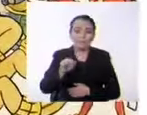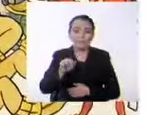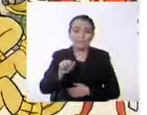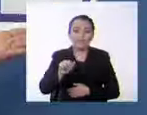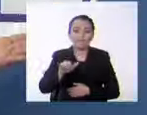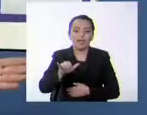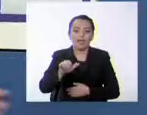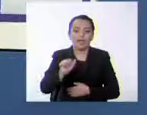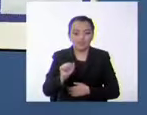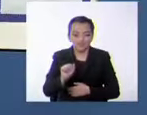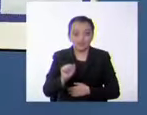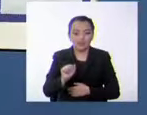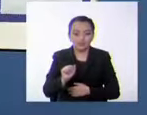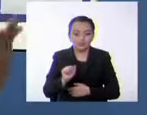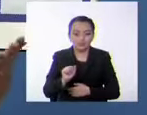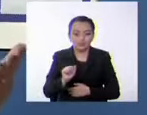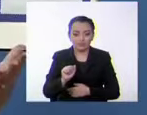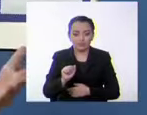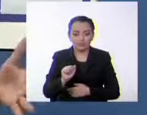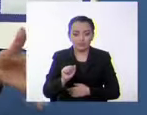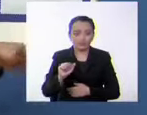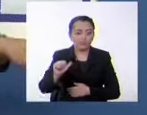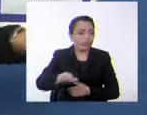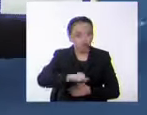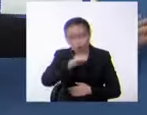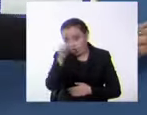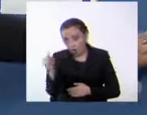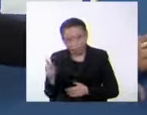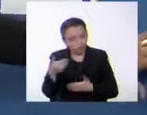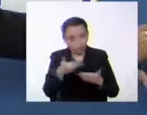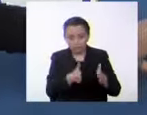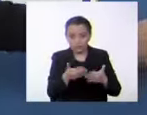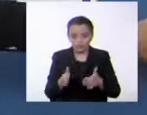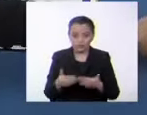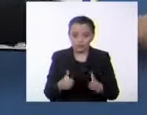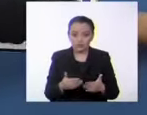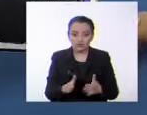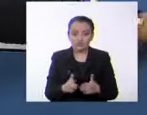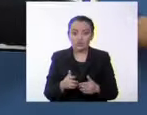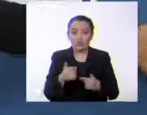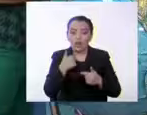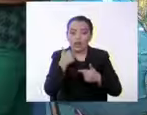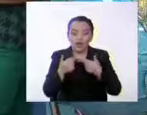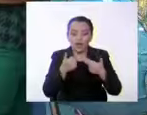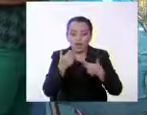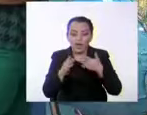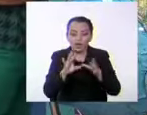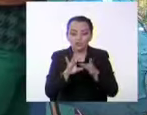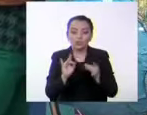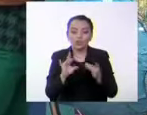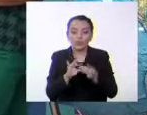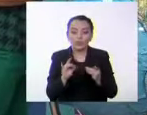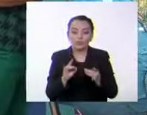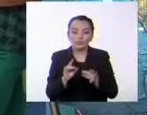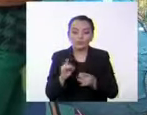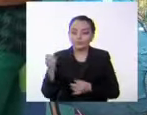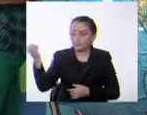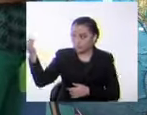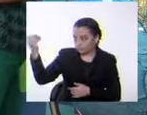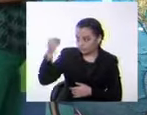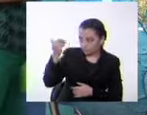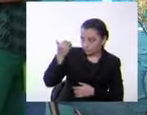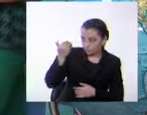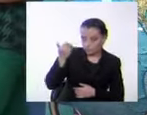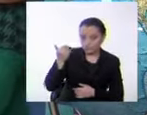pero la verdad el maya y otros tipos de lenguas, pero en este caso se nos impuso el